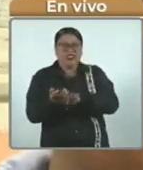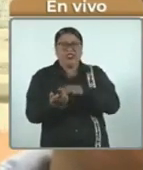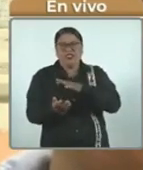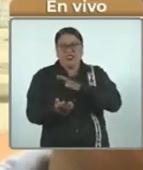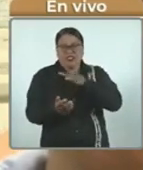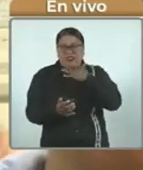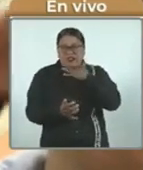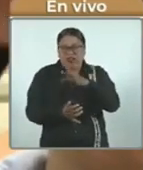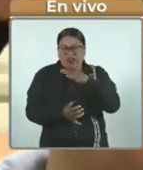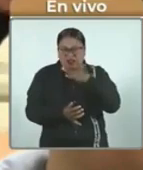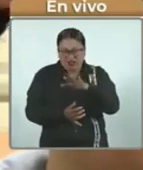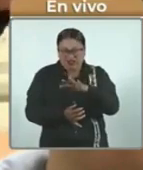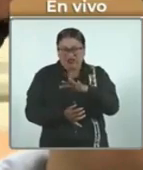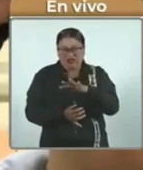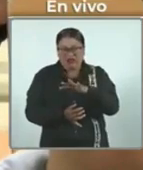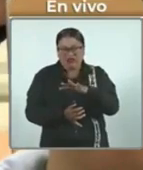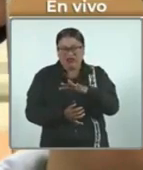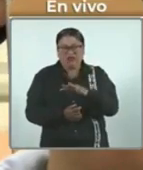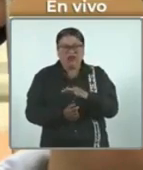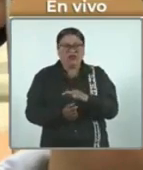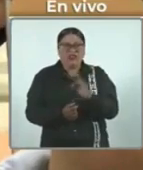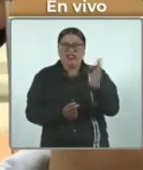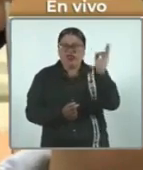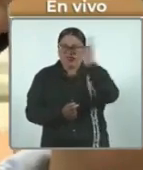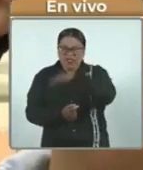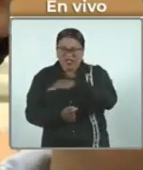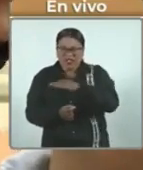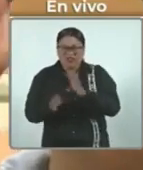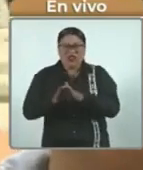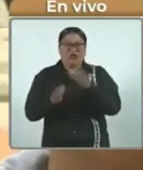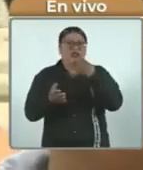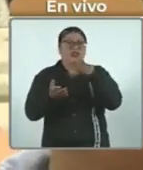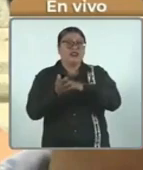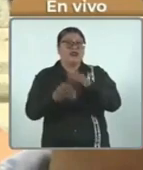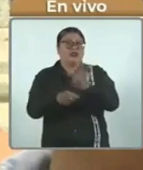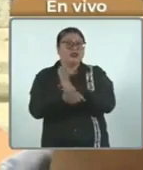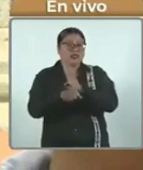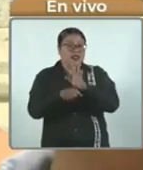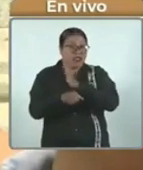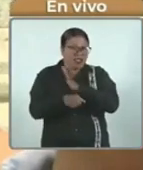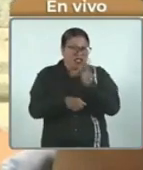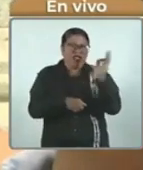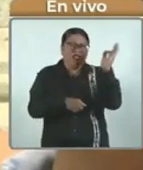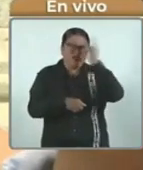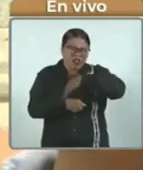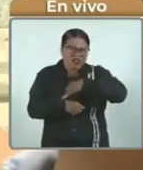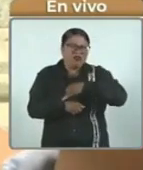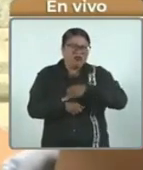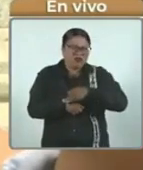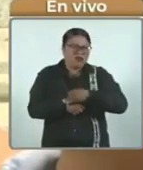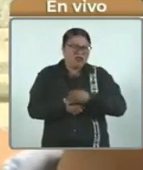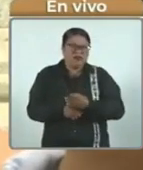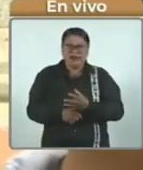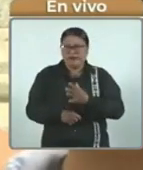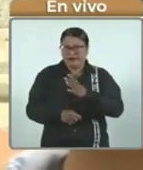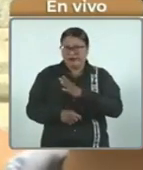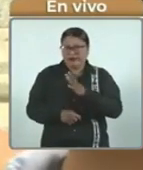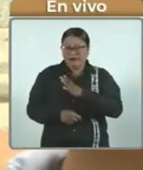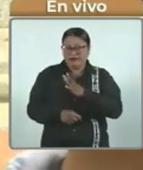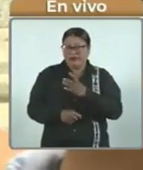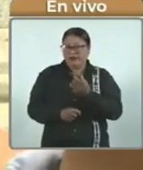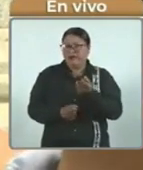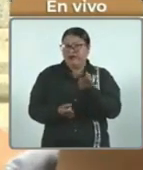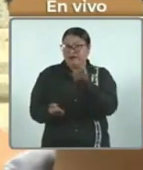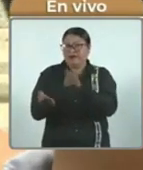está identificando como personal de la Secretaría de Bienestar y al final digo, son ahorita